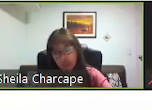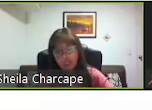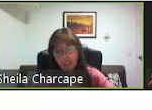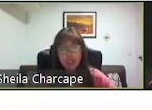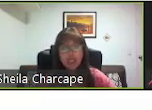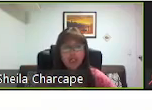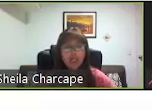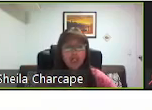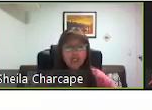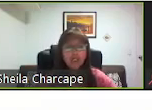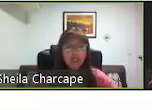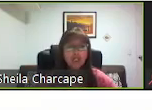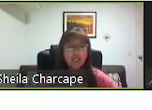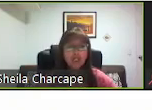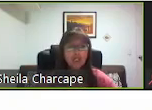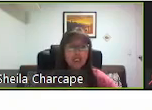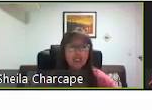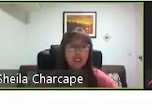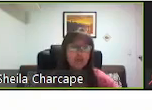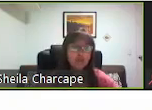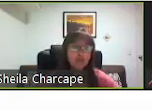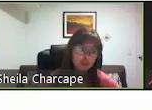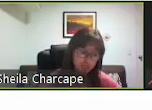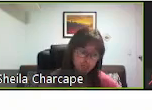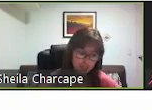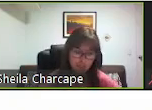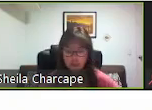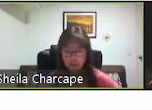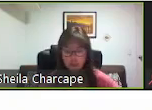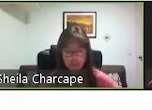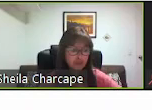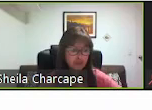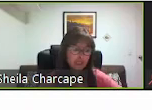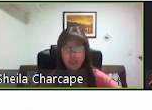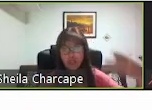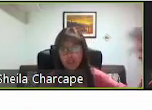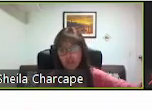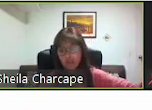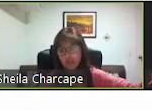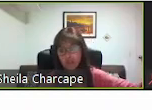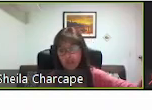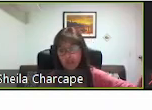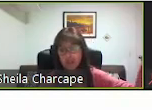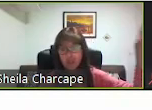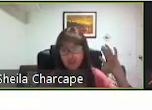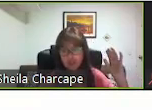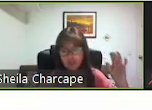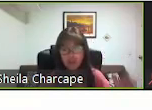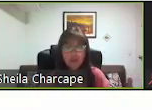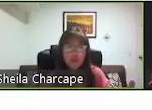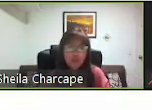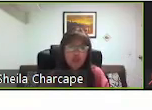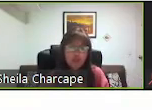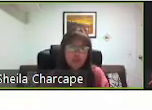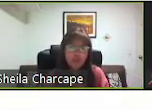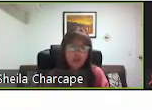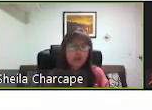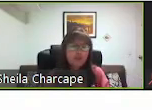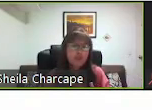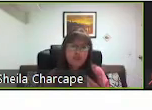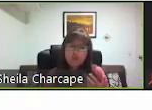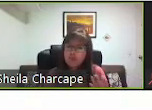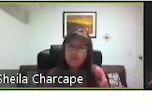por allá, la próxima vez no juegues ahí porque ya le rompiste la ventana a la vecina, etcétera, ¿no? Pero no porque lo